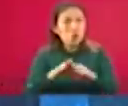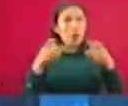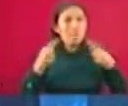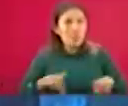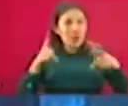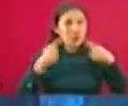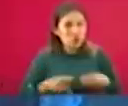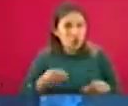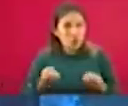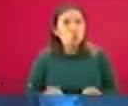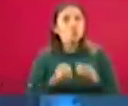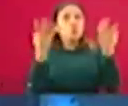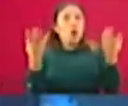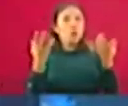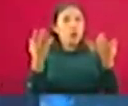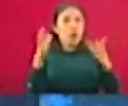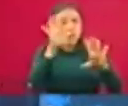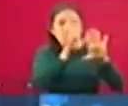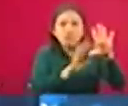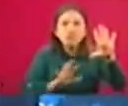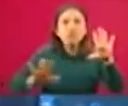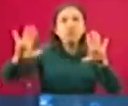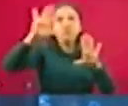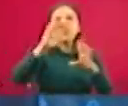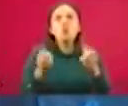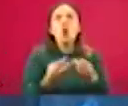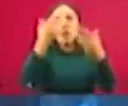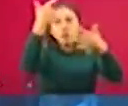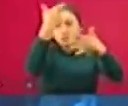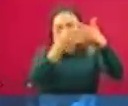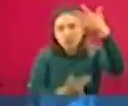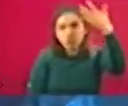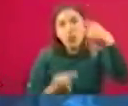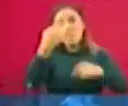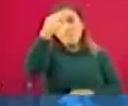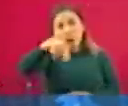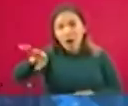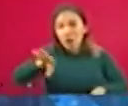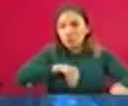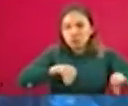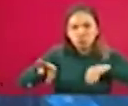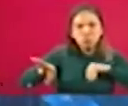menos sincrónica, de tres notas que parecieran estar encaminadas al mismo